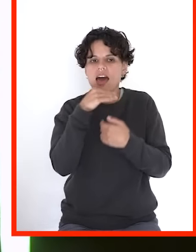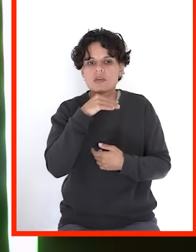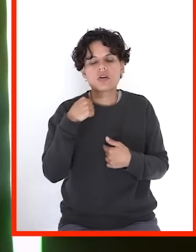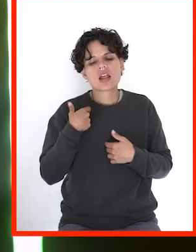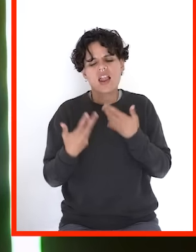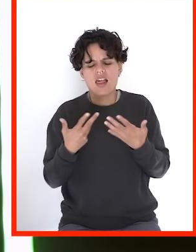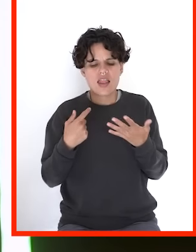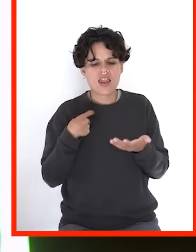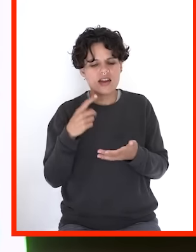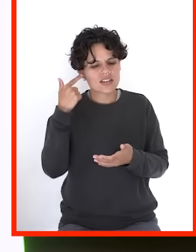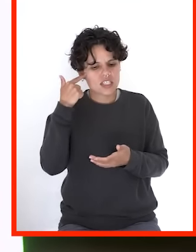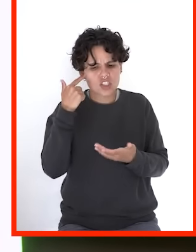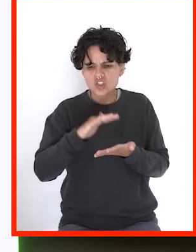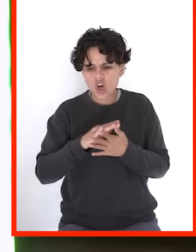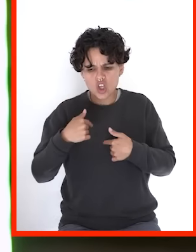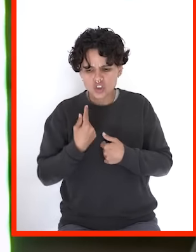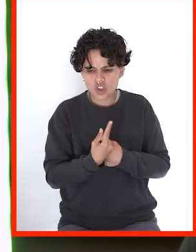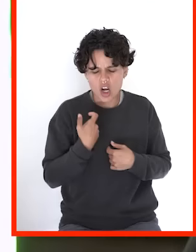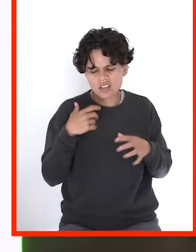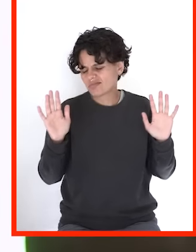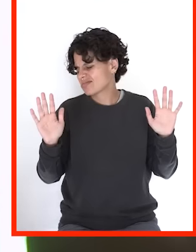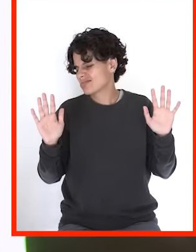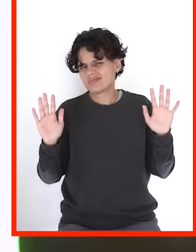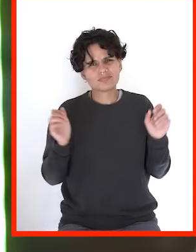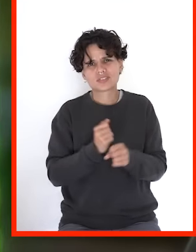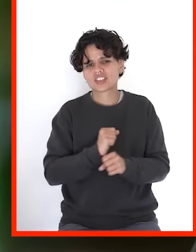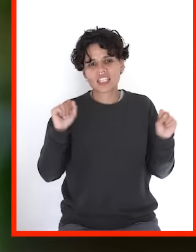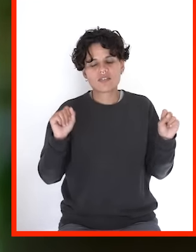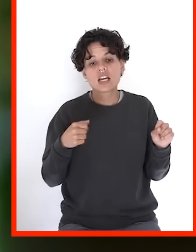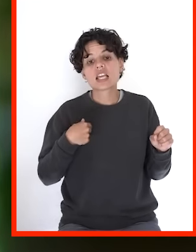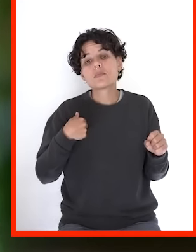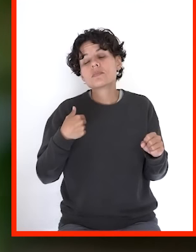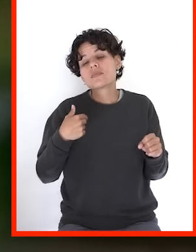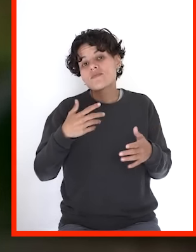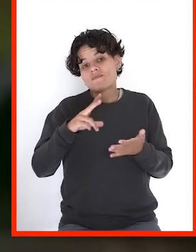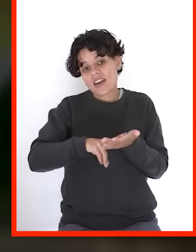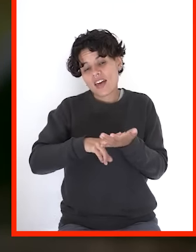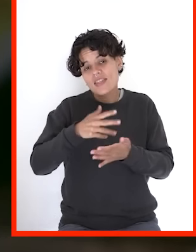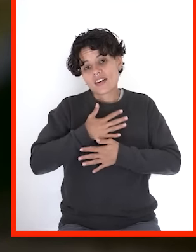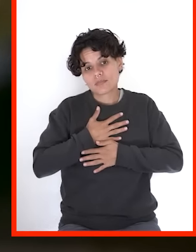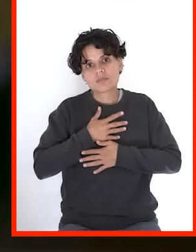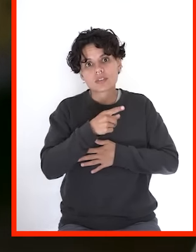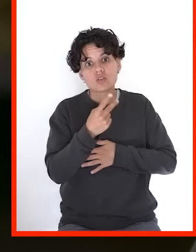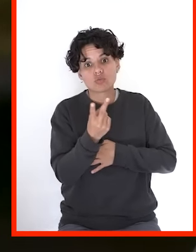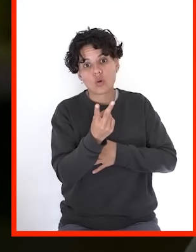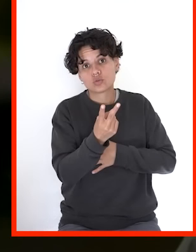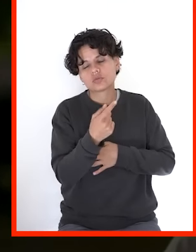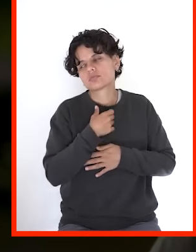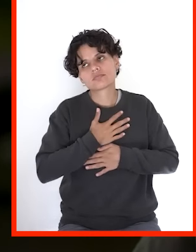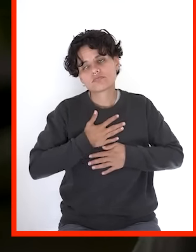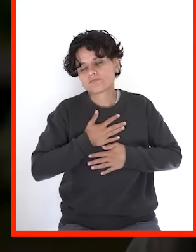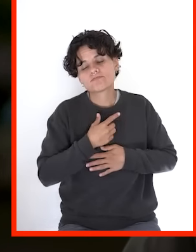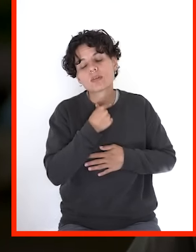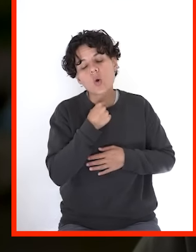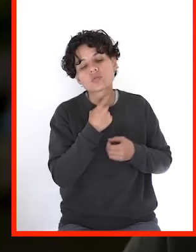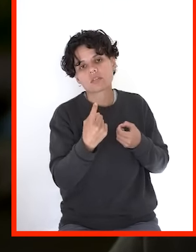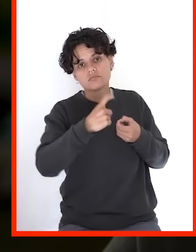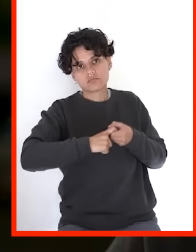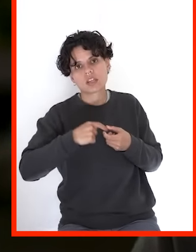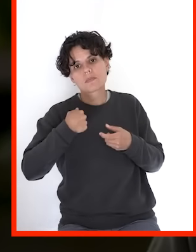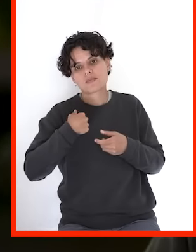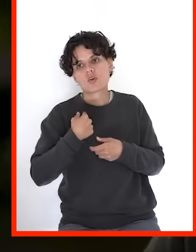cantar rápido y más encima como hacer yo todo solo, no. Y aparte que siempre me ha gustado tener a los chiquillos en mis trabajos